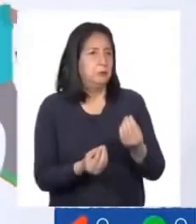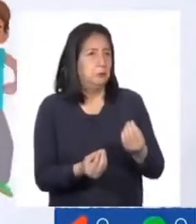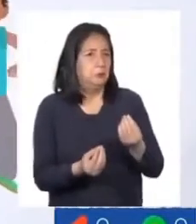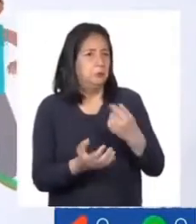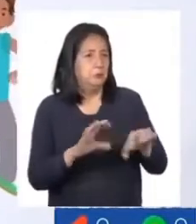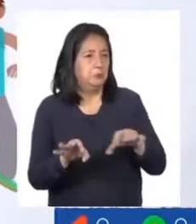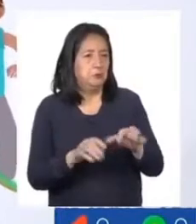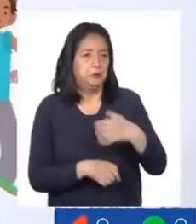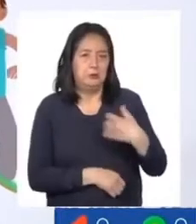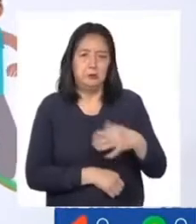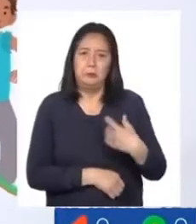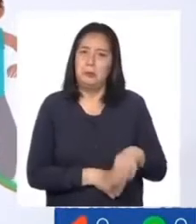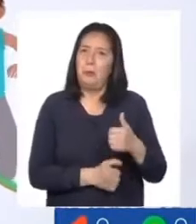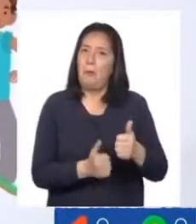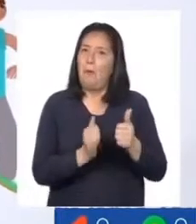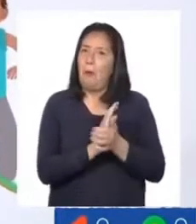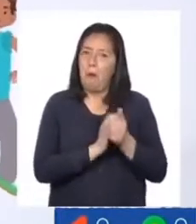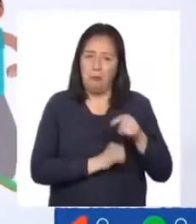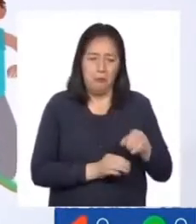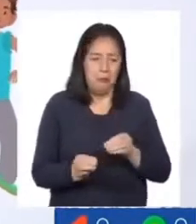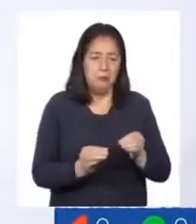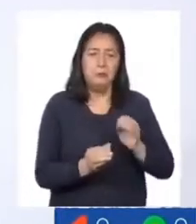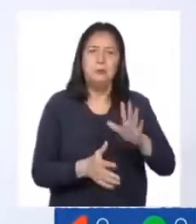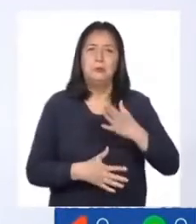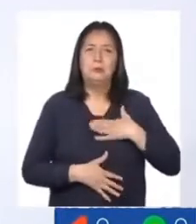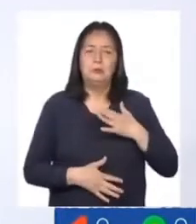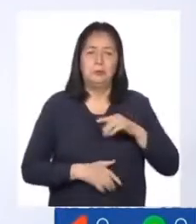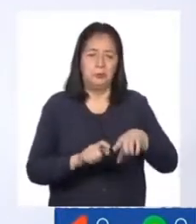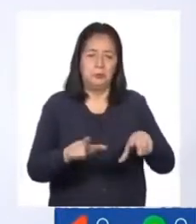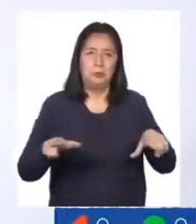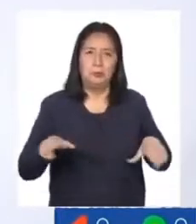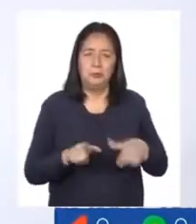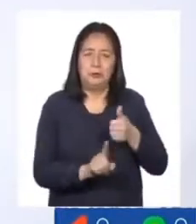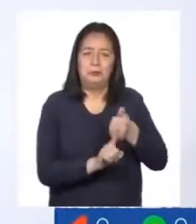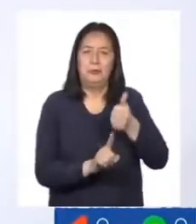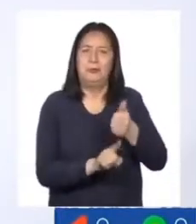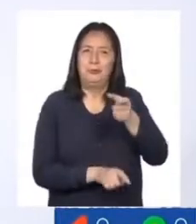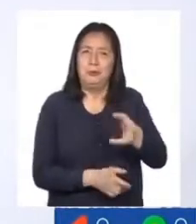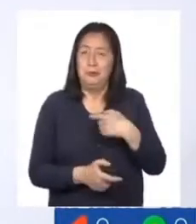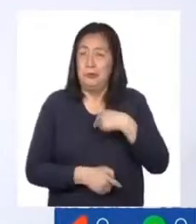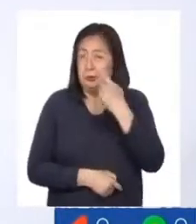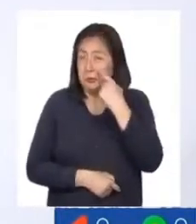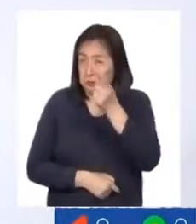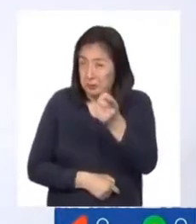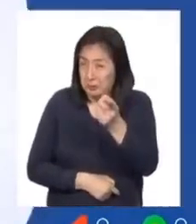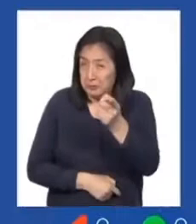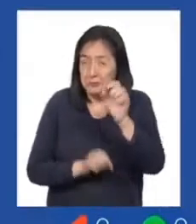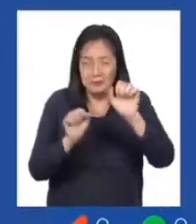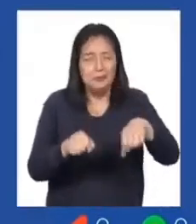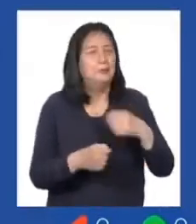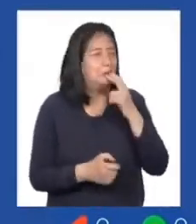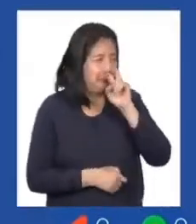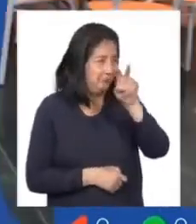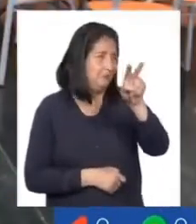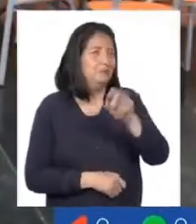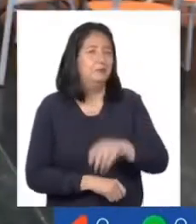realizan movimientos geniales y únicos con su cuerpo en su espacio personal. ¿Quieren conocerlos? ¡Vamos a